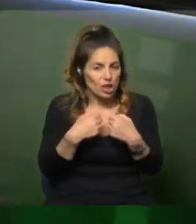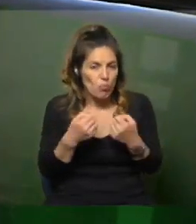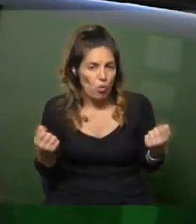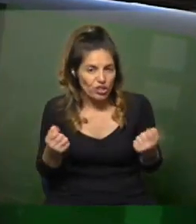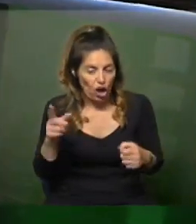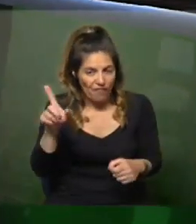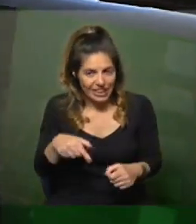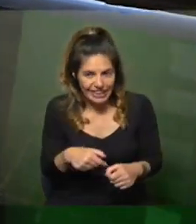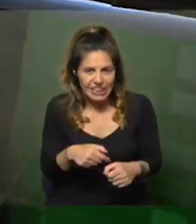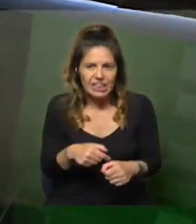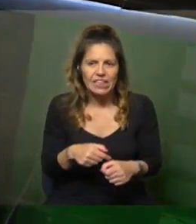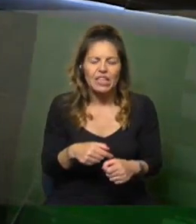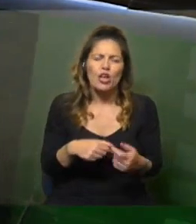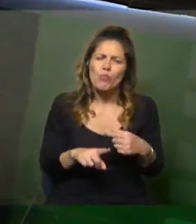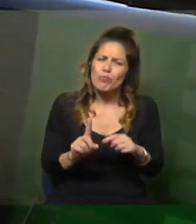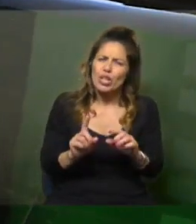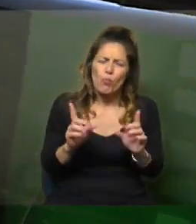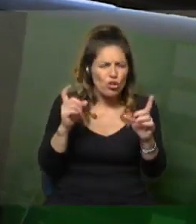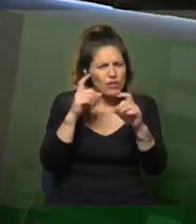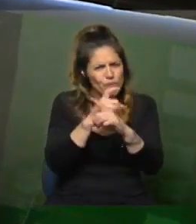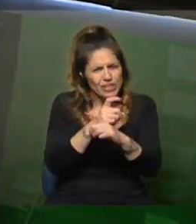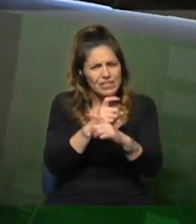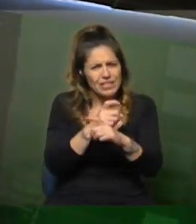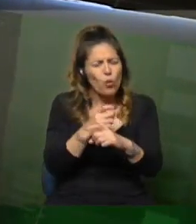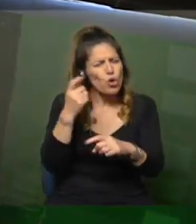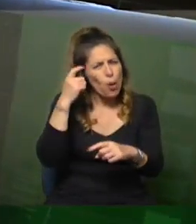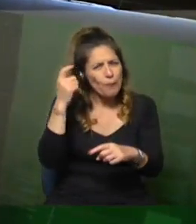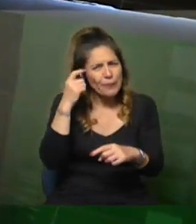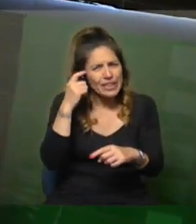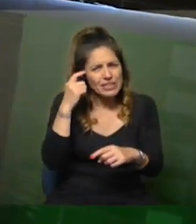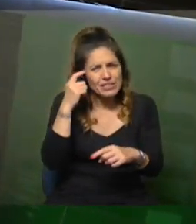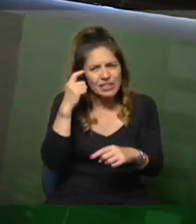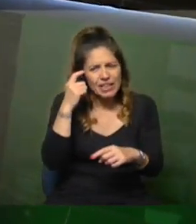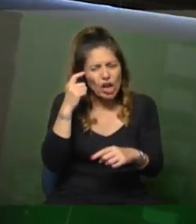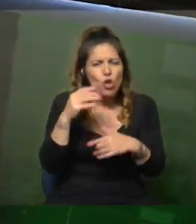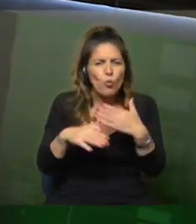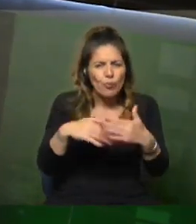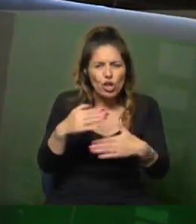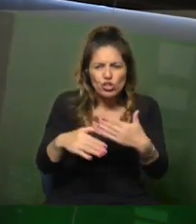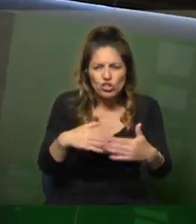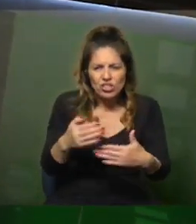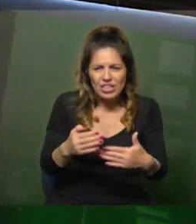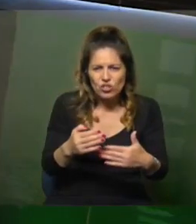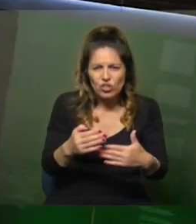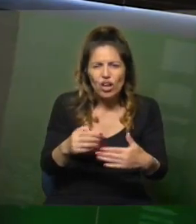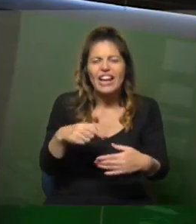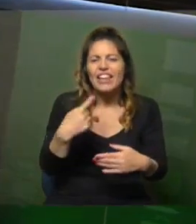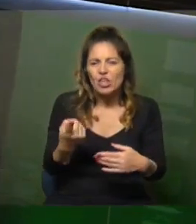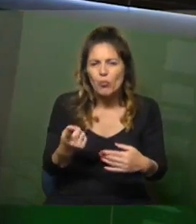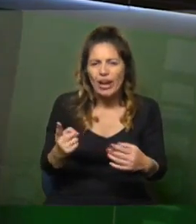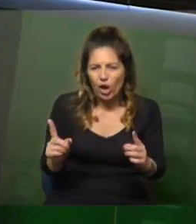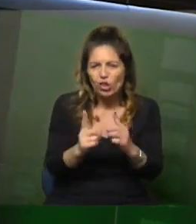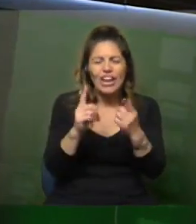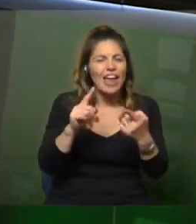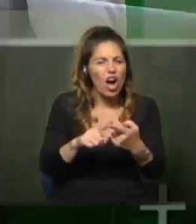venir pero es muy muy difícil no que uno piense en en un proceso que tiene que luego encontrar